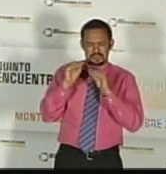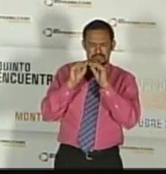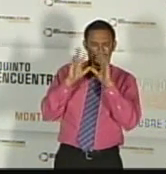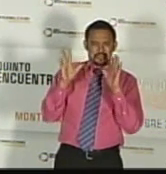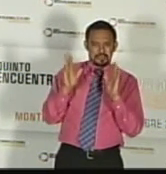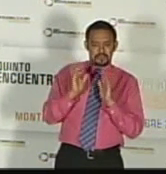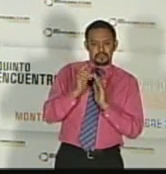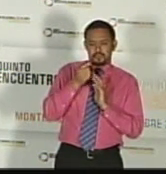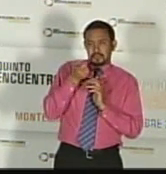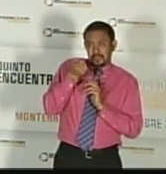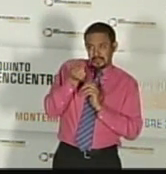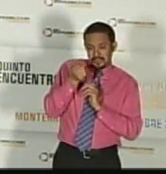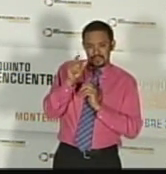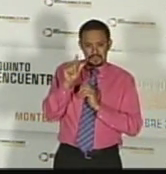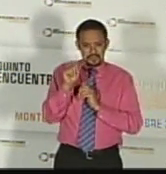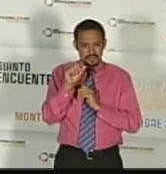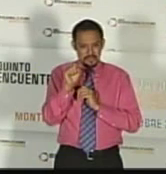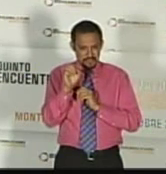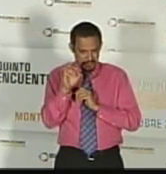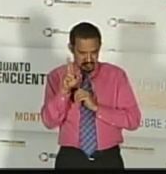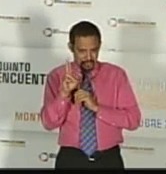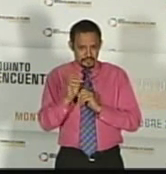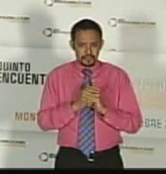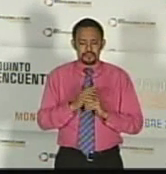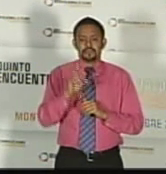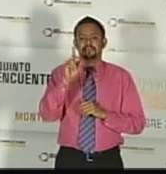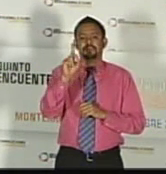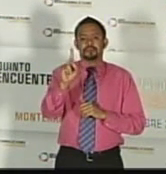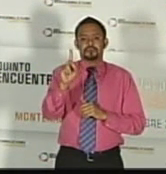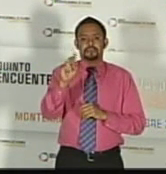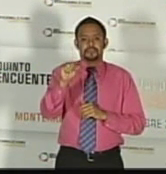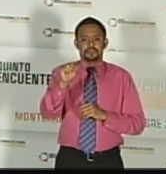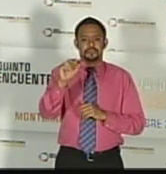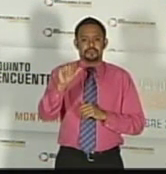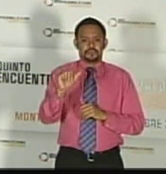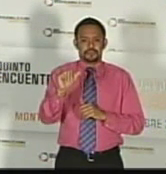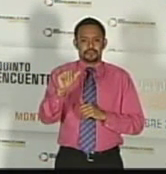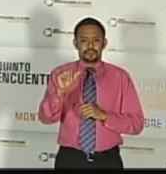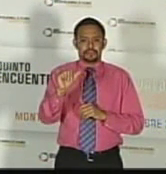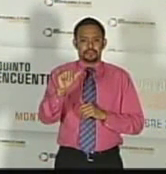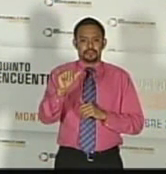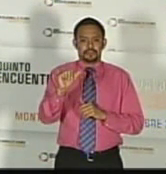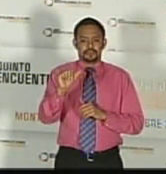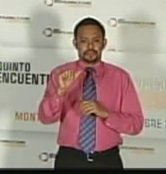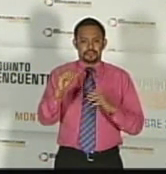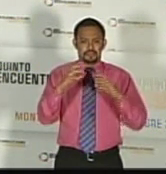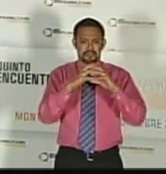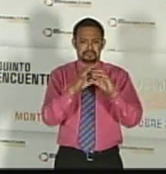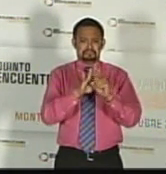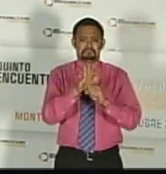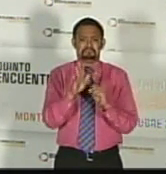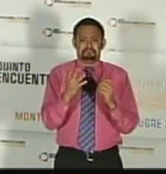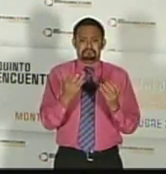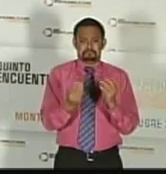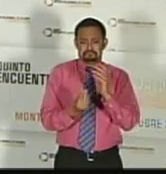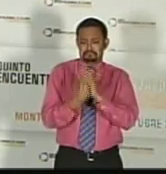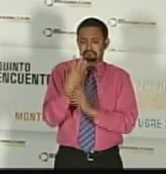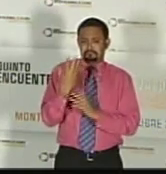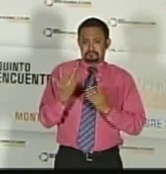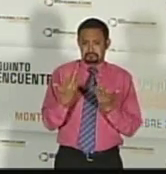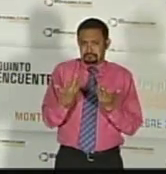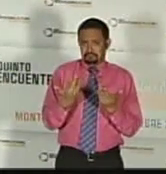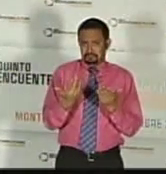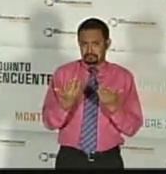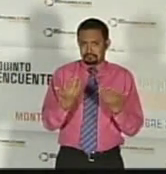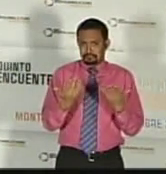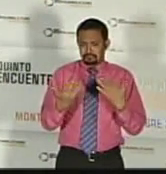láser, pero bueno, DNA planetario o ADN planetario, ¿cuál es el diseño de la nueva civilización de la que estamos